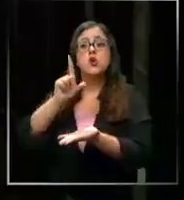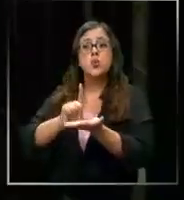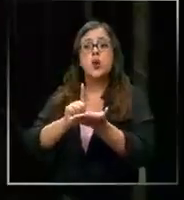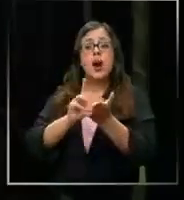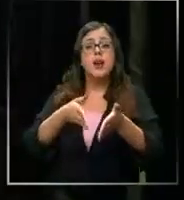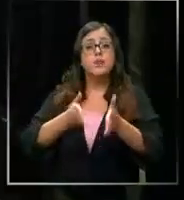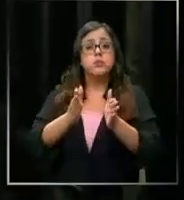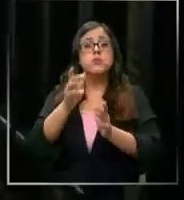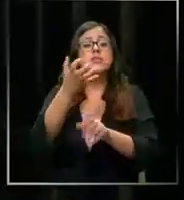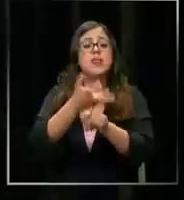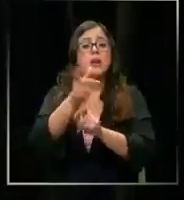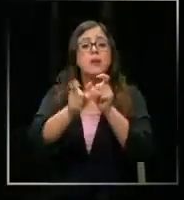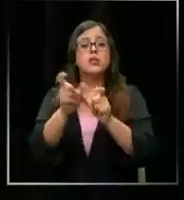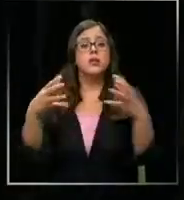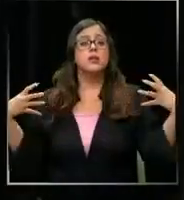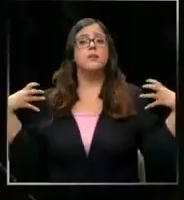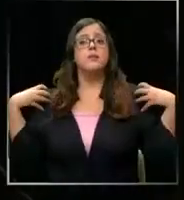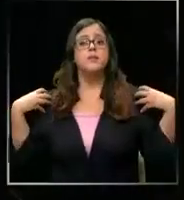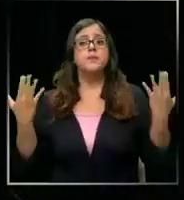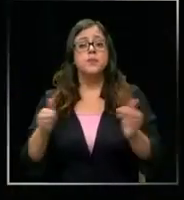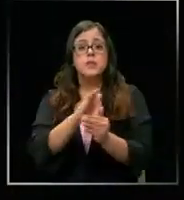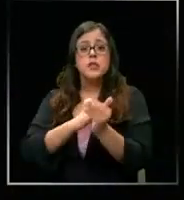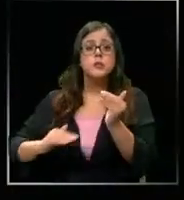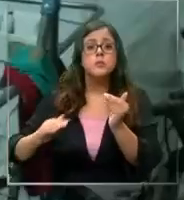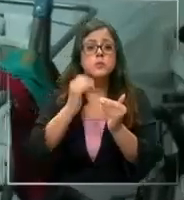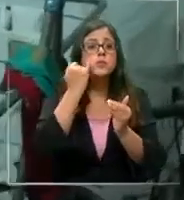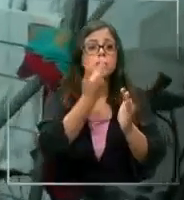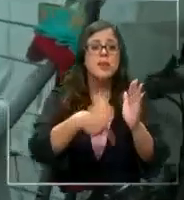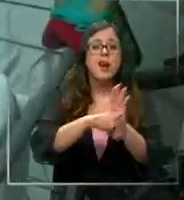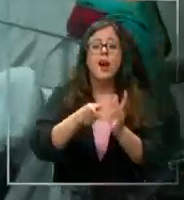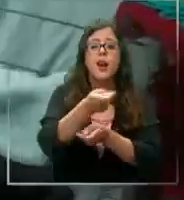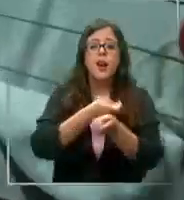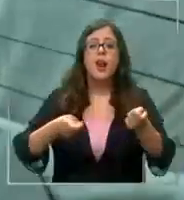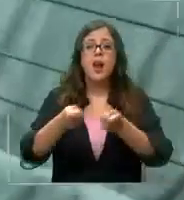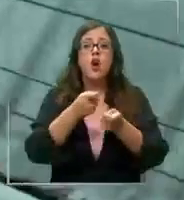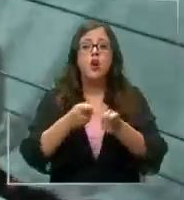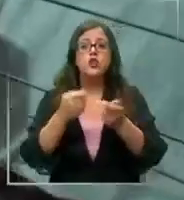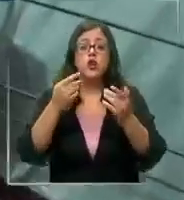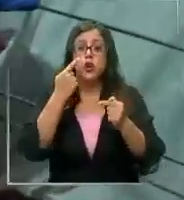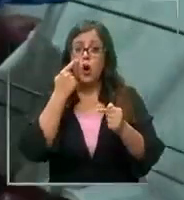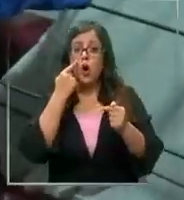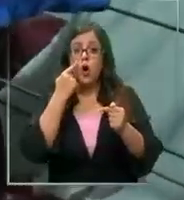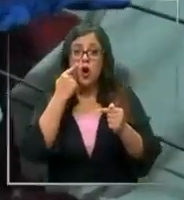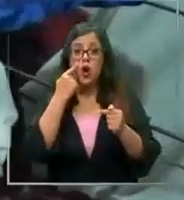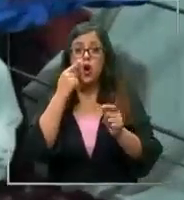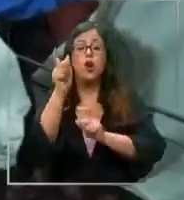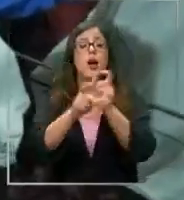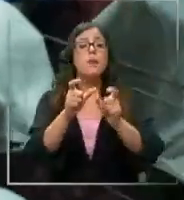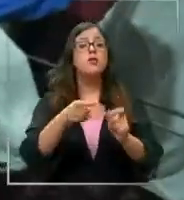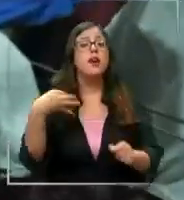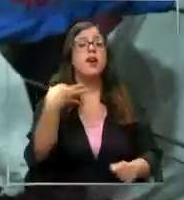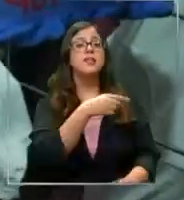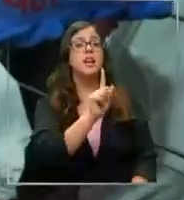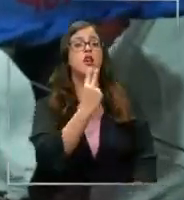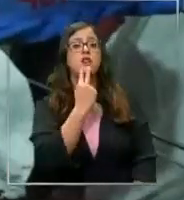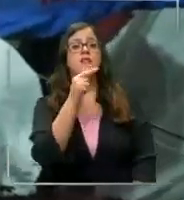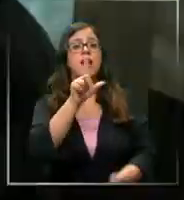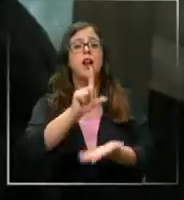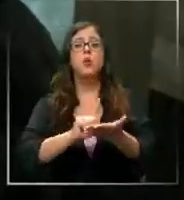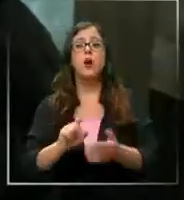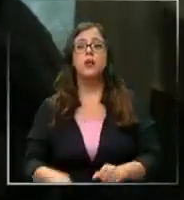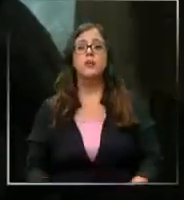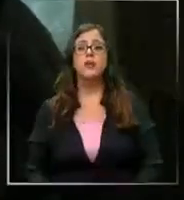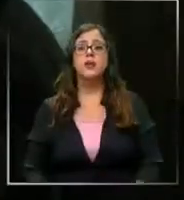los responsables de montar en un icónico barrio su ilegal negocio. Atención con los que niegan vivir en el lugar.